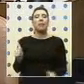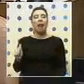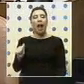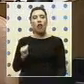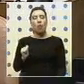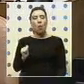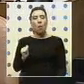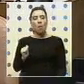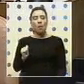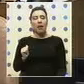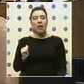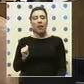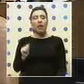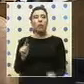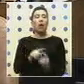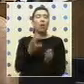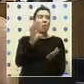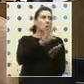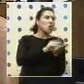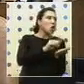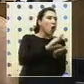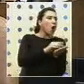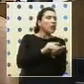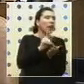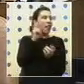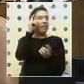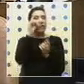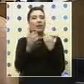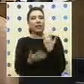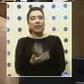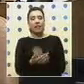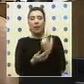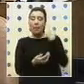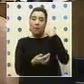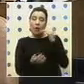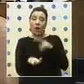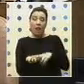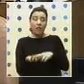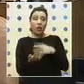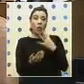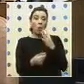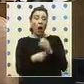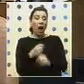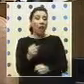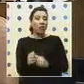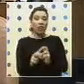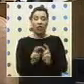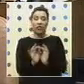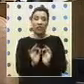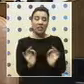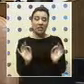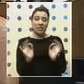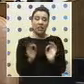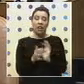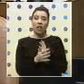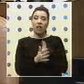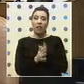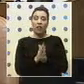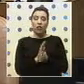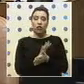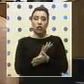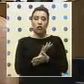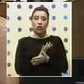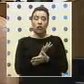como que se había tomado nota de la dificultad en que estábamos, pero lo concreto es que en cuatro años no se hizo nada y todo el mundo ha